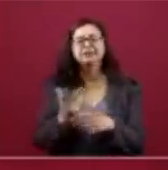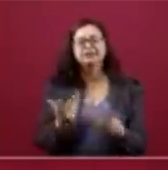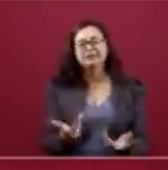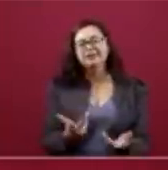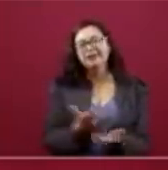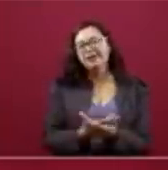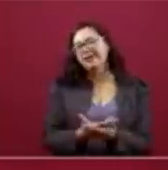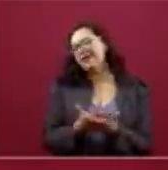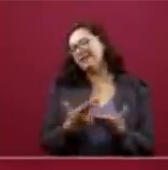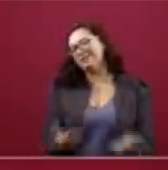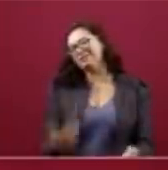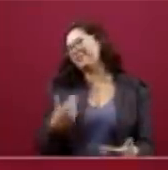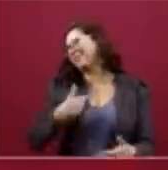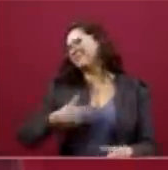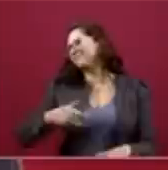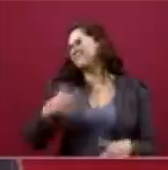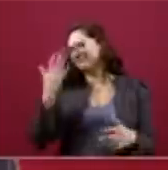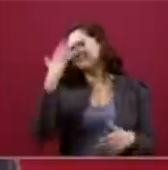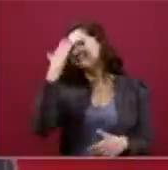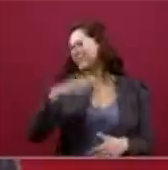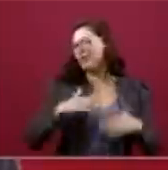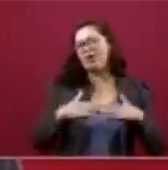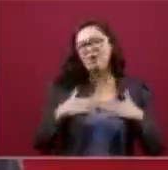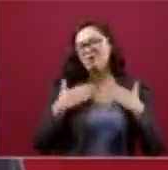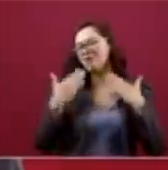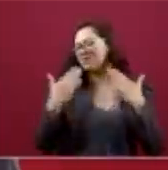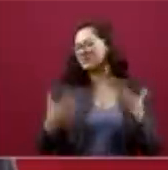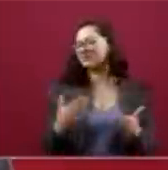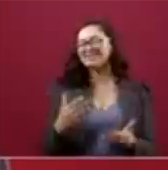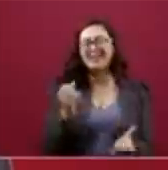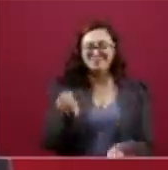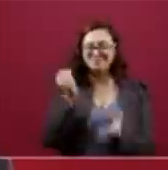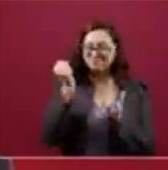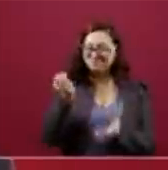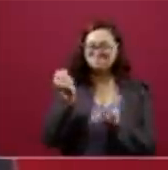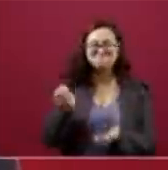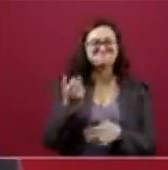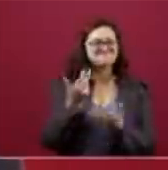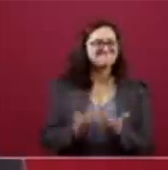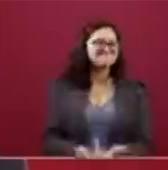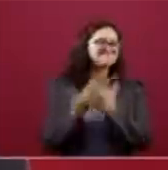el presupuesto. Es que era un desastre,